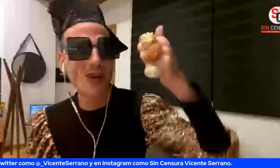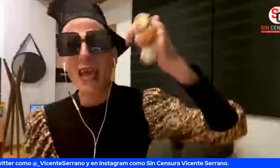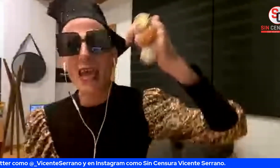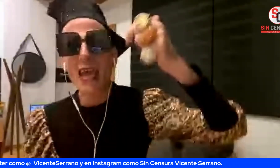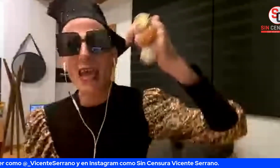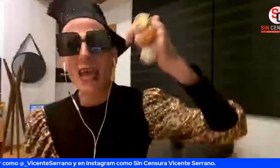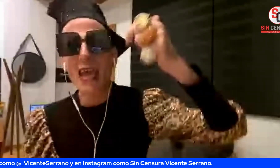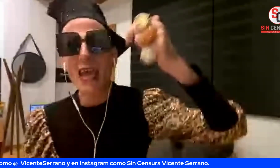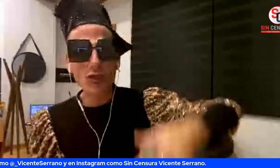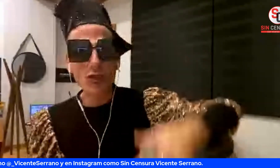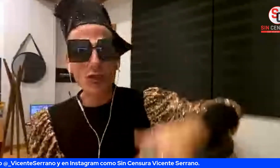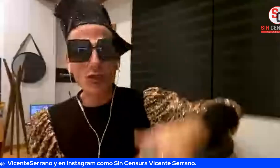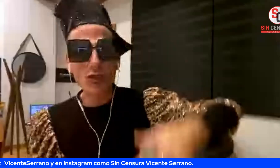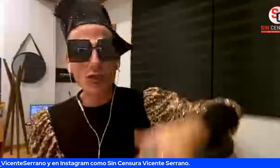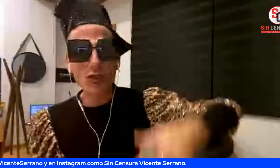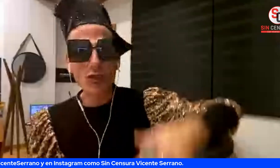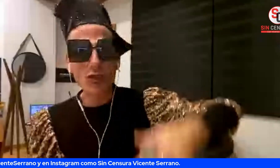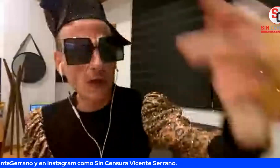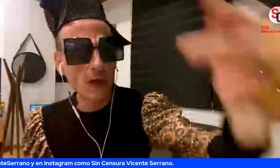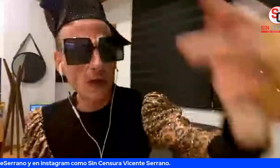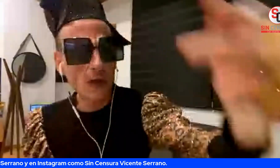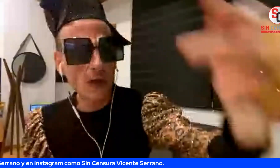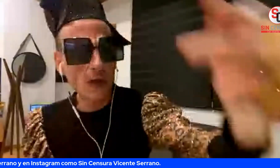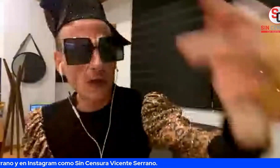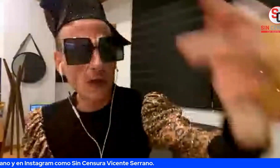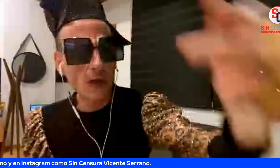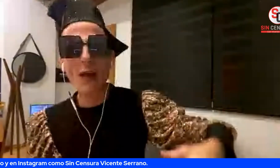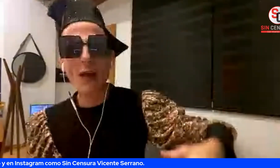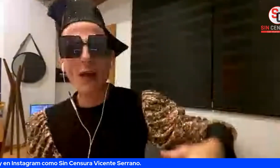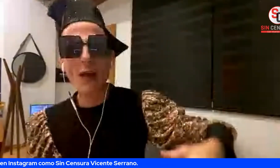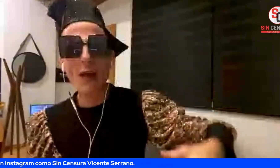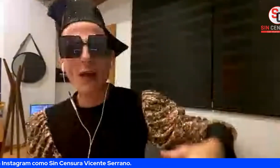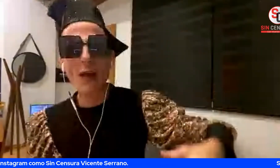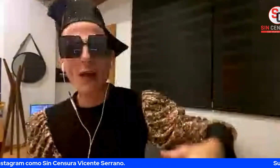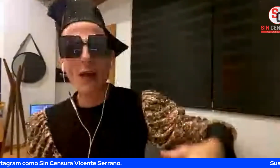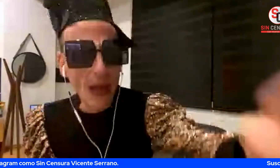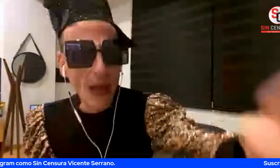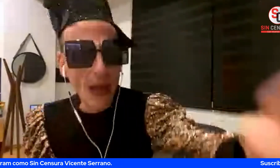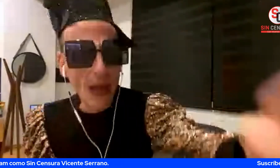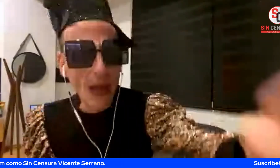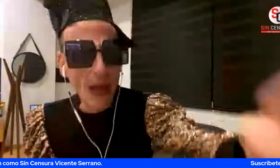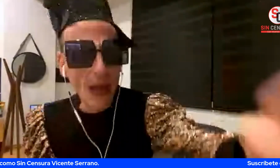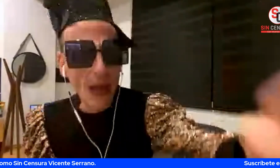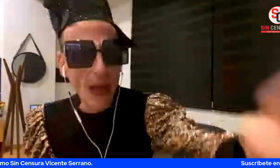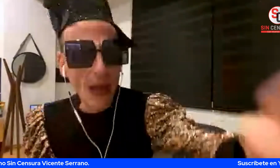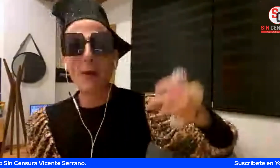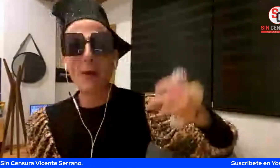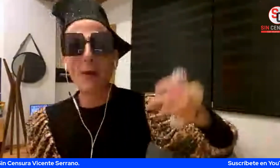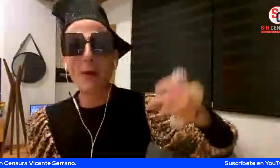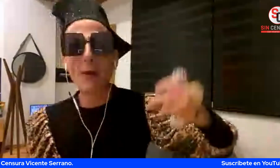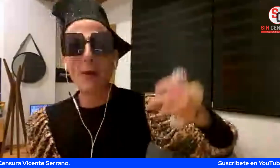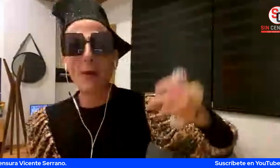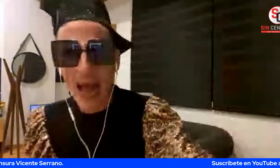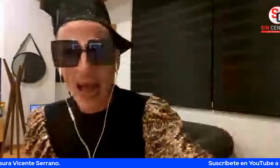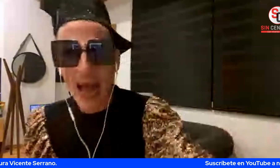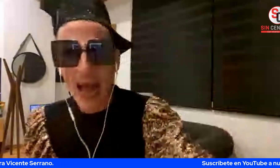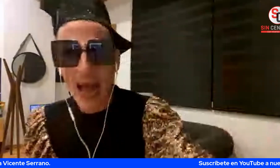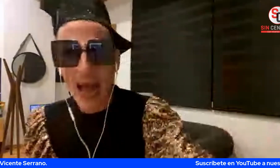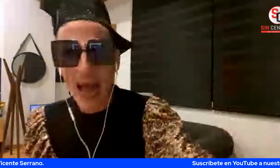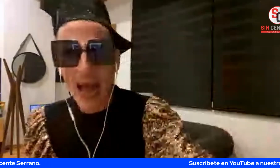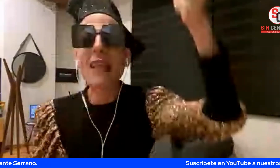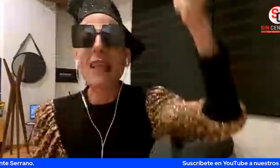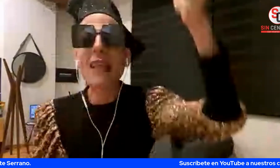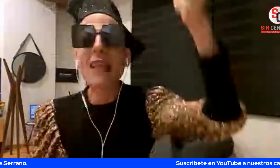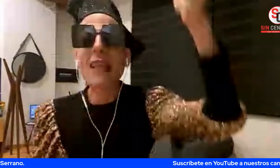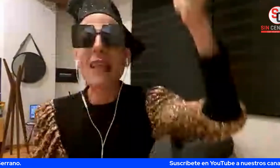metro, cablebús, pero los metrobuses ahora eléctricos, pero si todos los parques, pero si los pilares, pero a